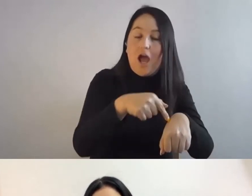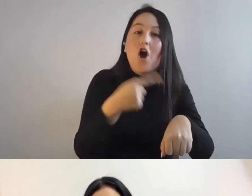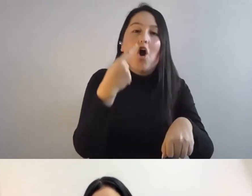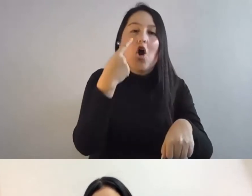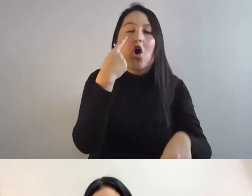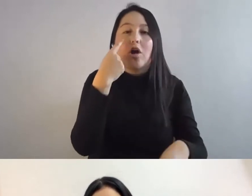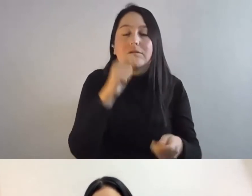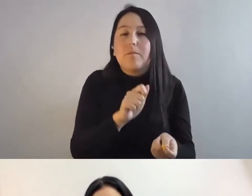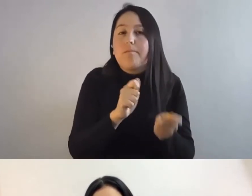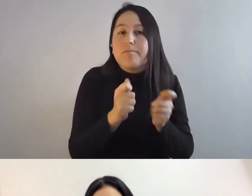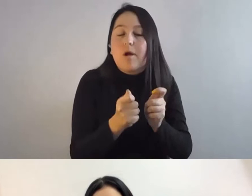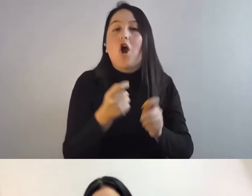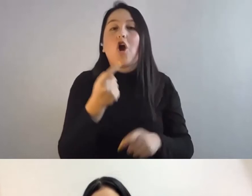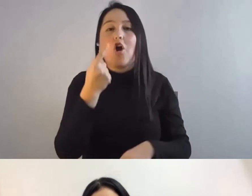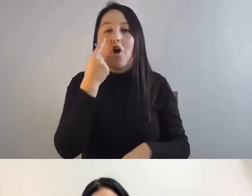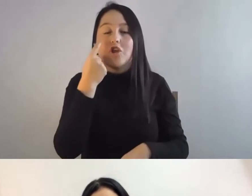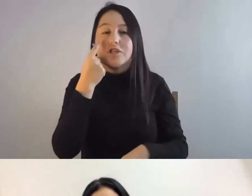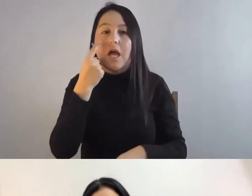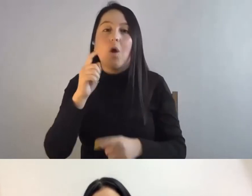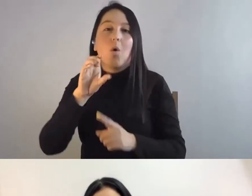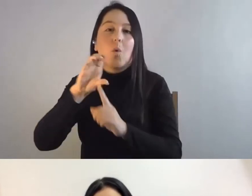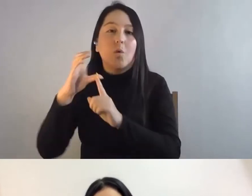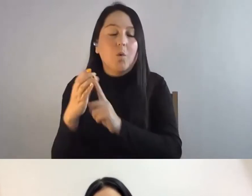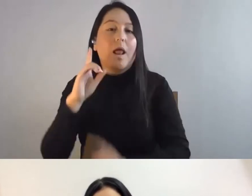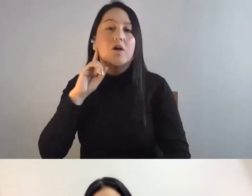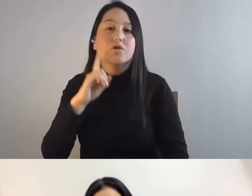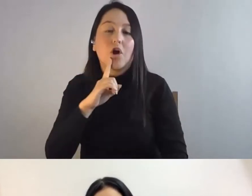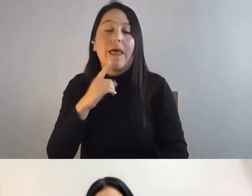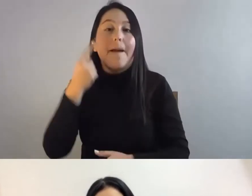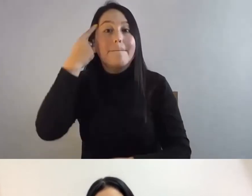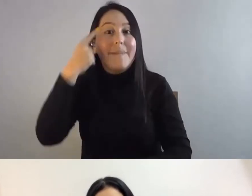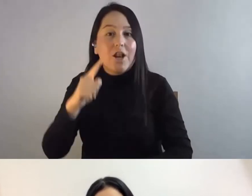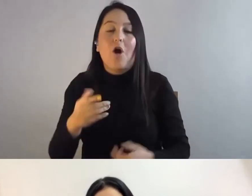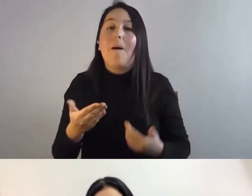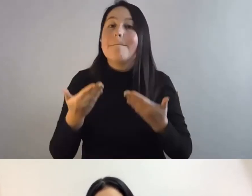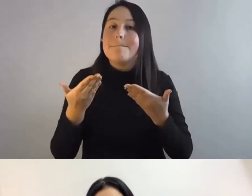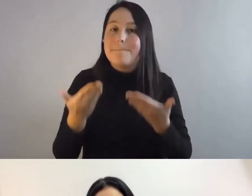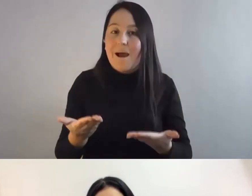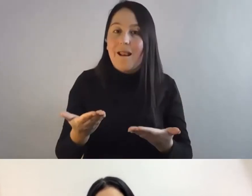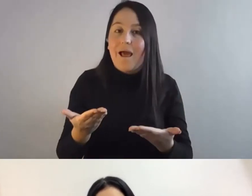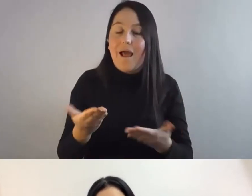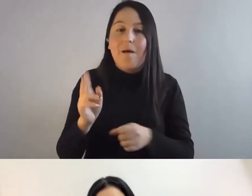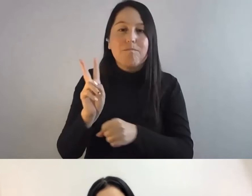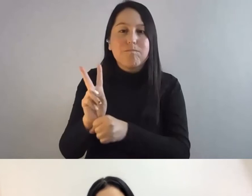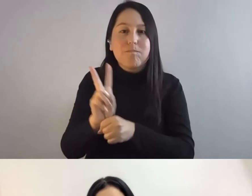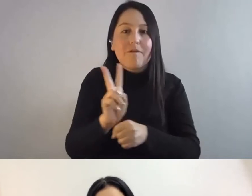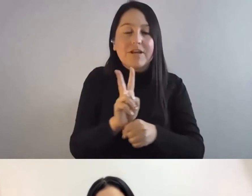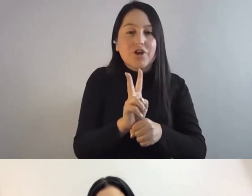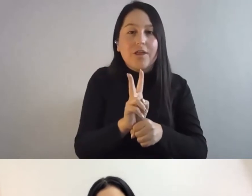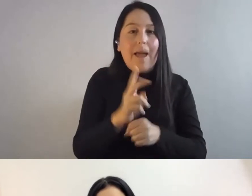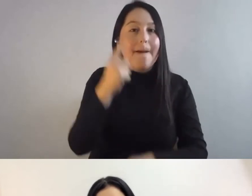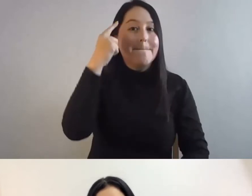la cultura sorda y hacer una introducción, pero para educadoras, ¿cierto? Y pensando en la comunicación